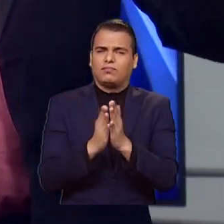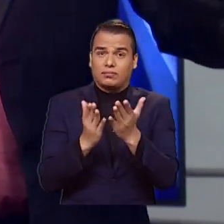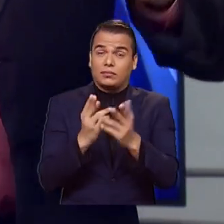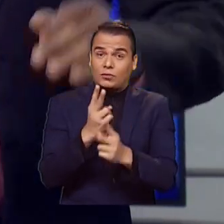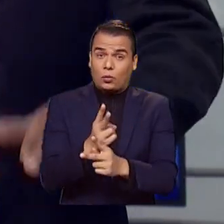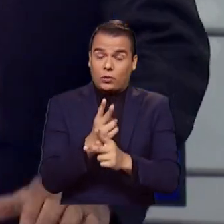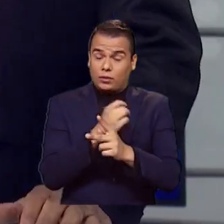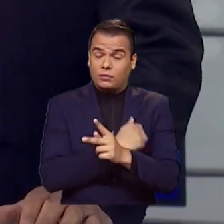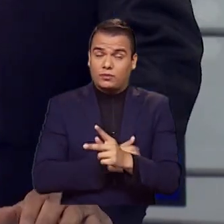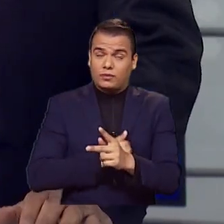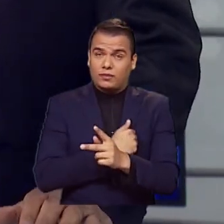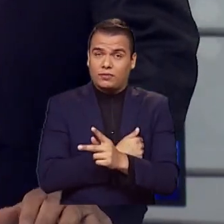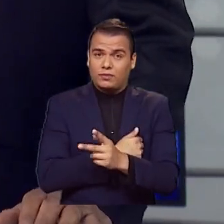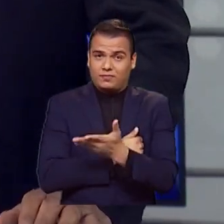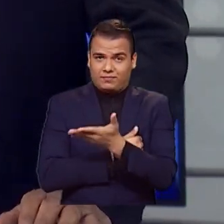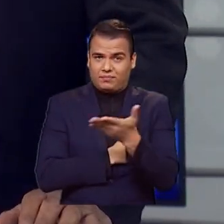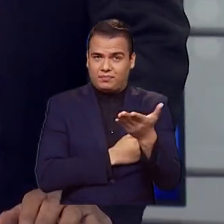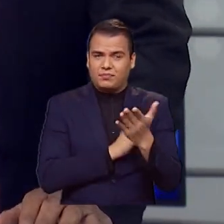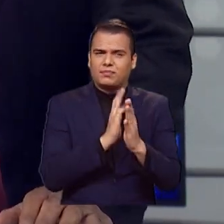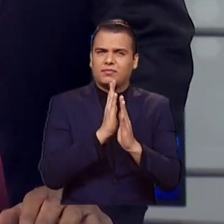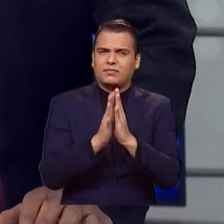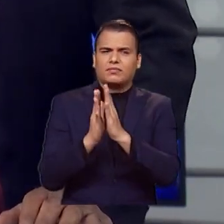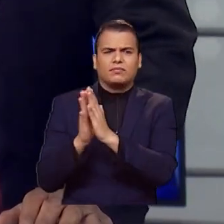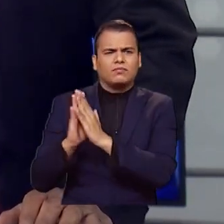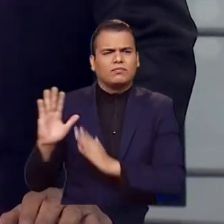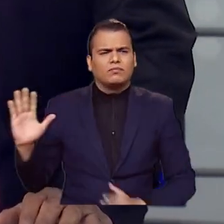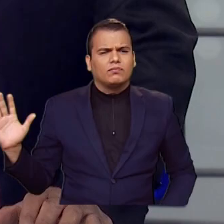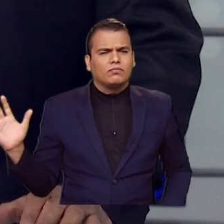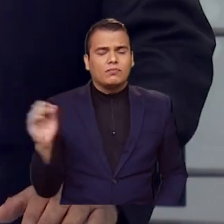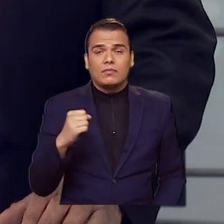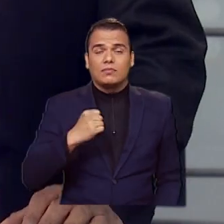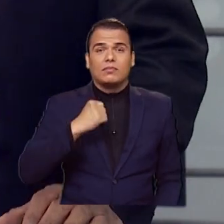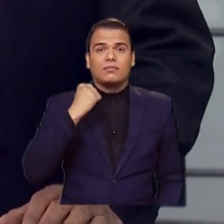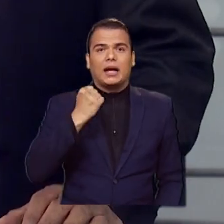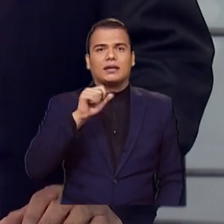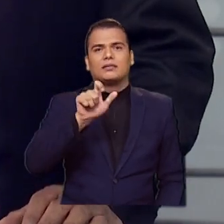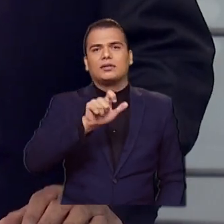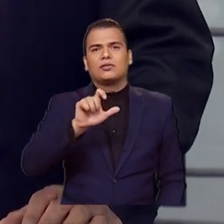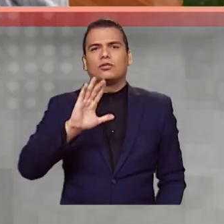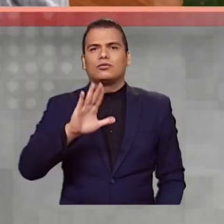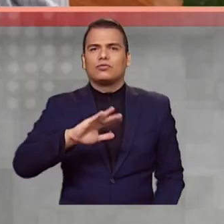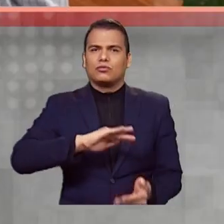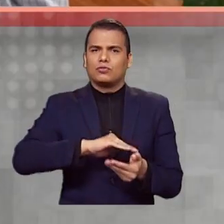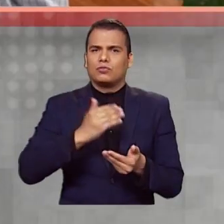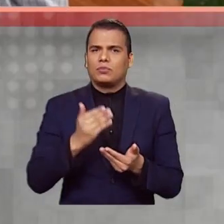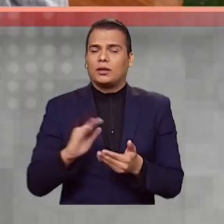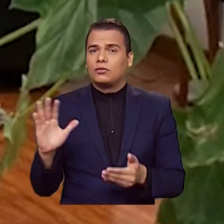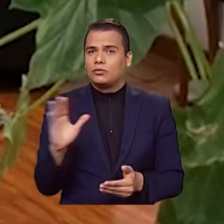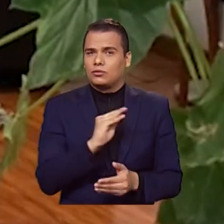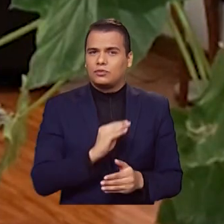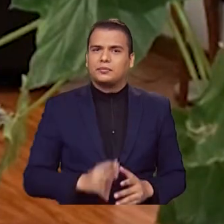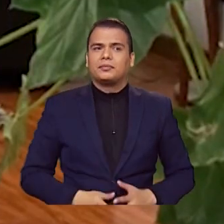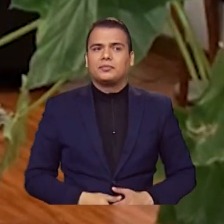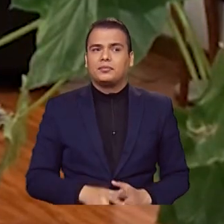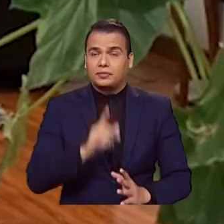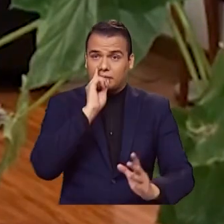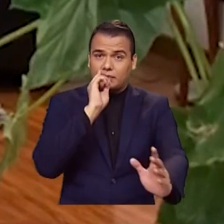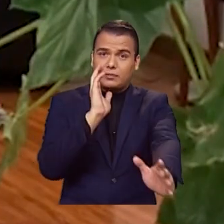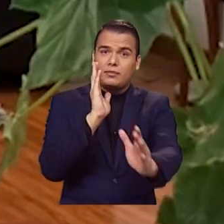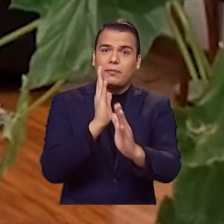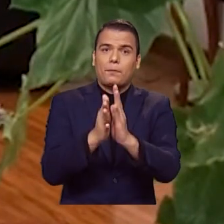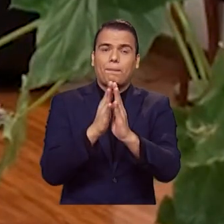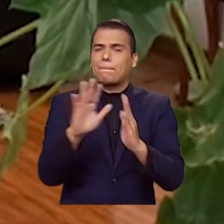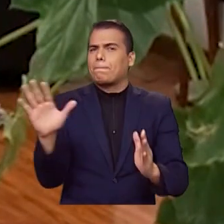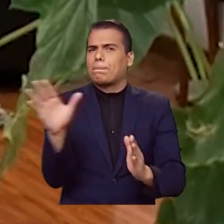a todos los televidentes de Telepacífico Noticias, en especial a la gente de Tumaco. Los invito a todos los